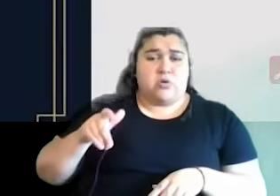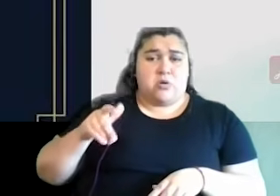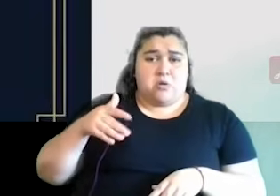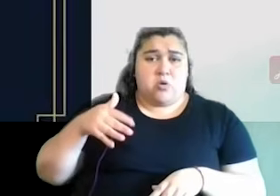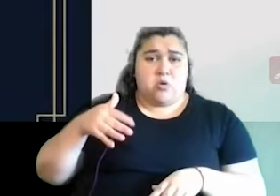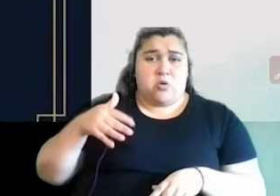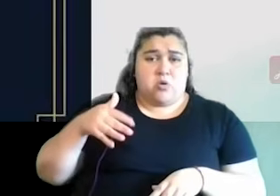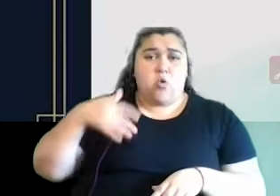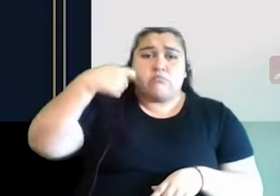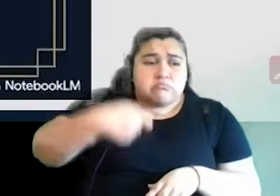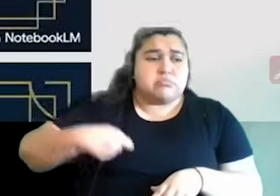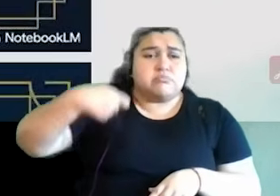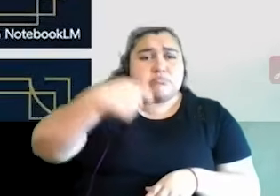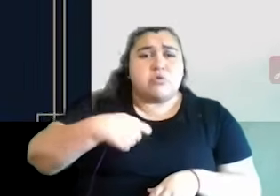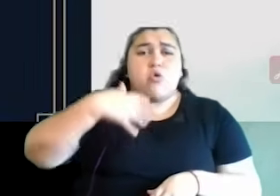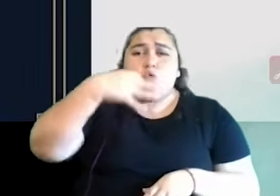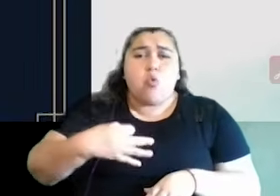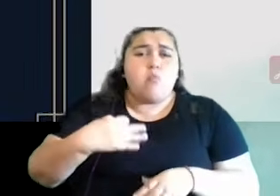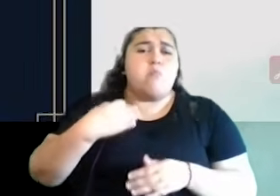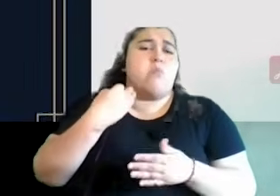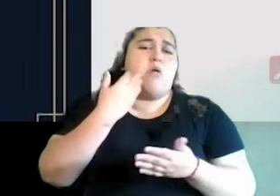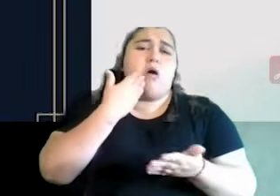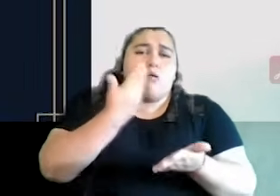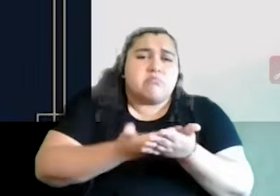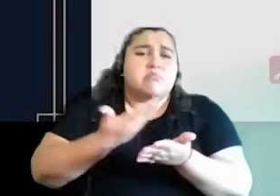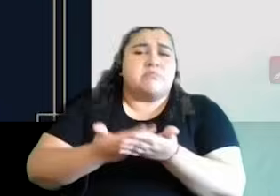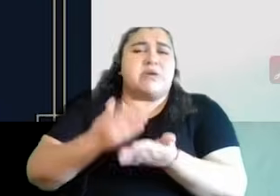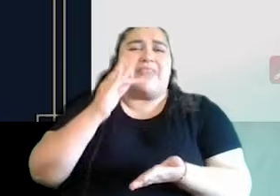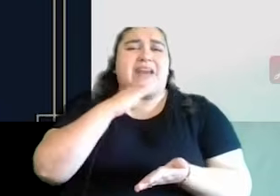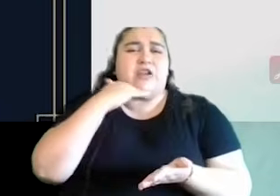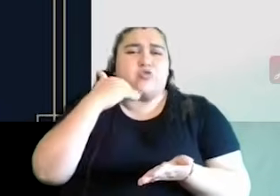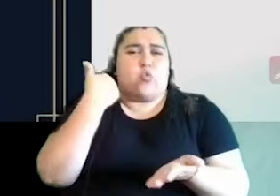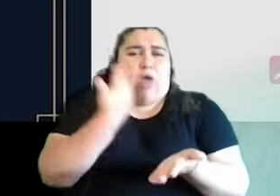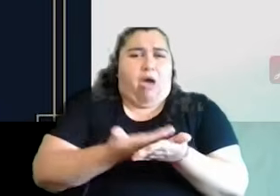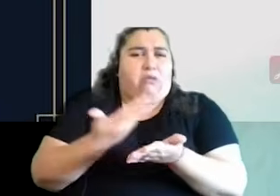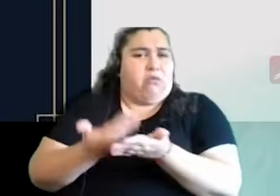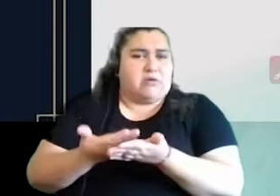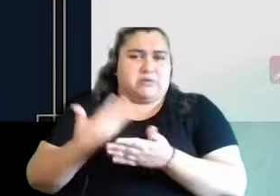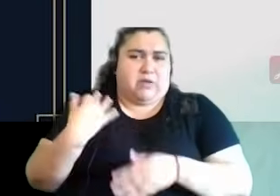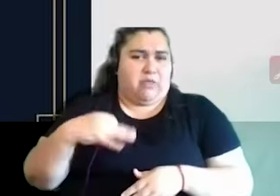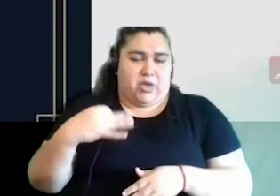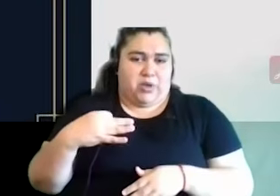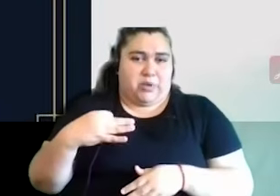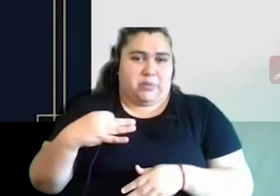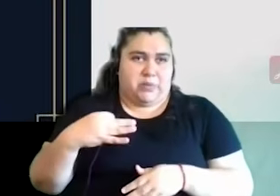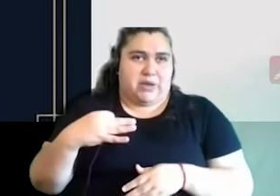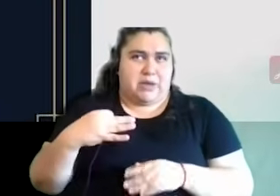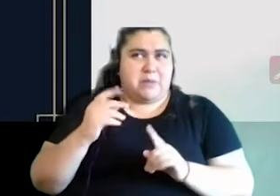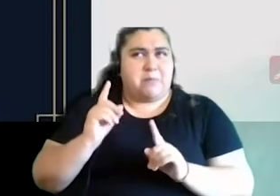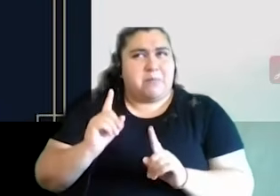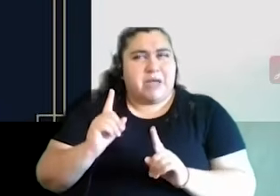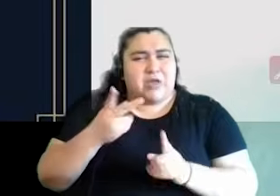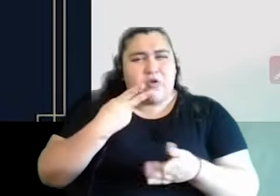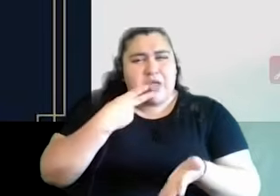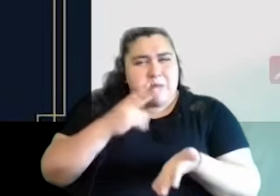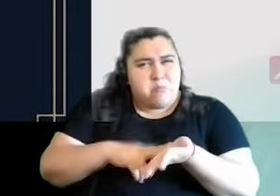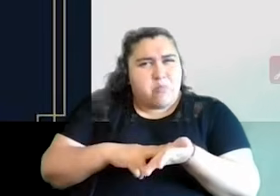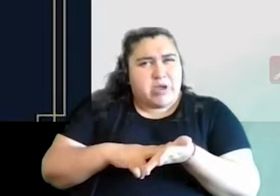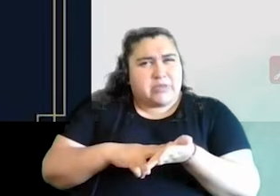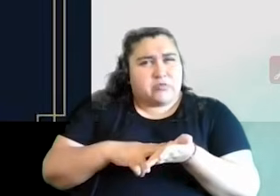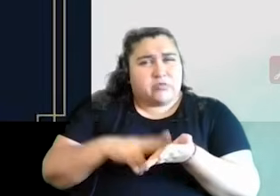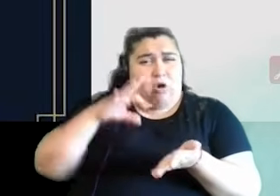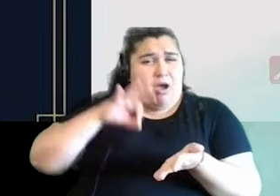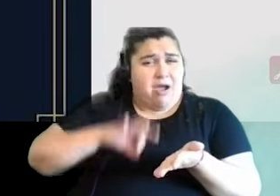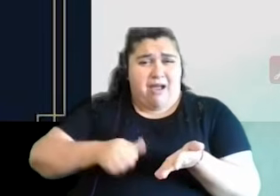de declaración jurada, pero sigue siendo el mismo impuesto a las ganancias, o sea, el código de impuesto en el cual